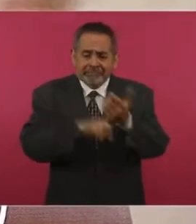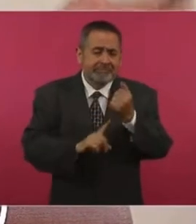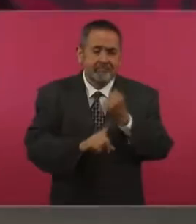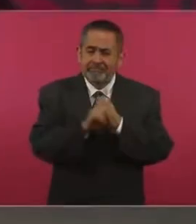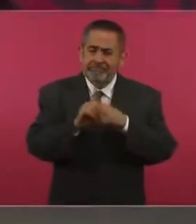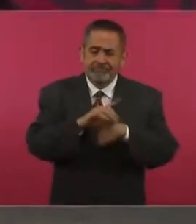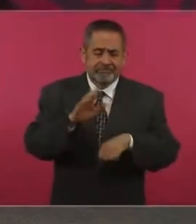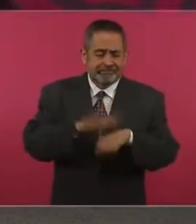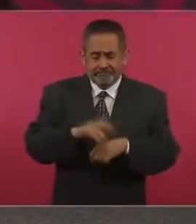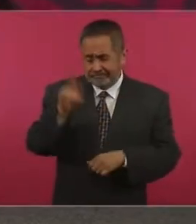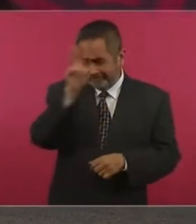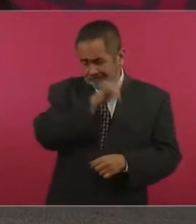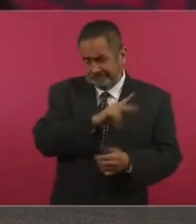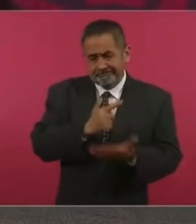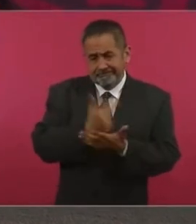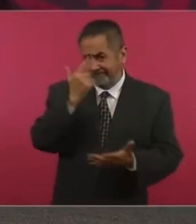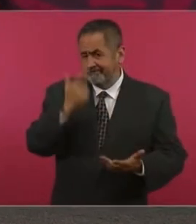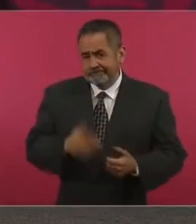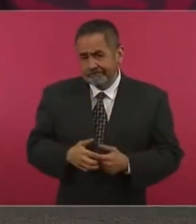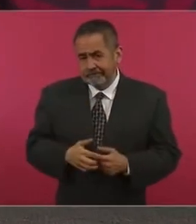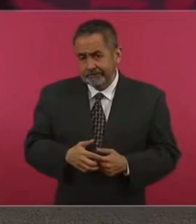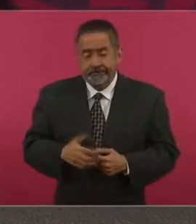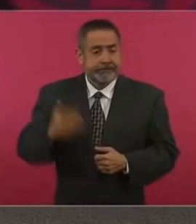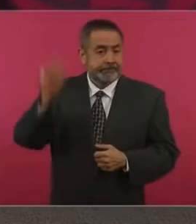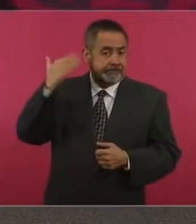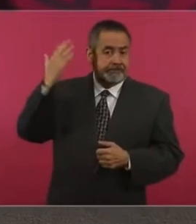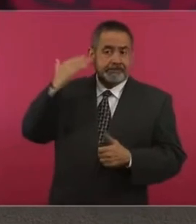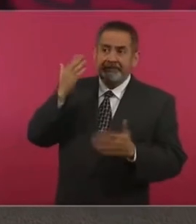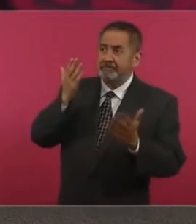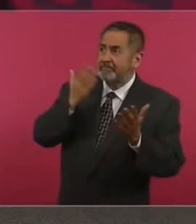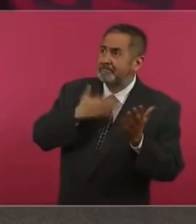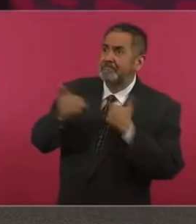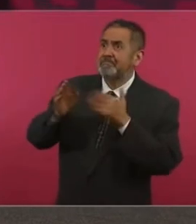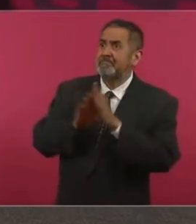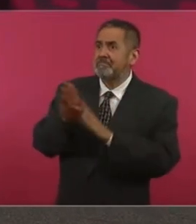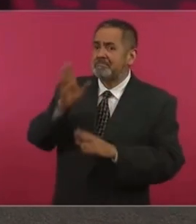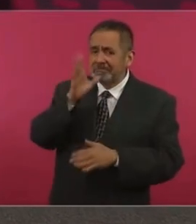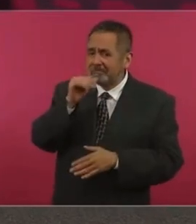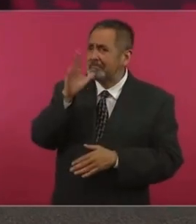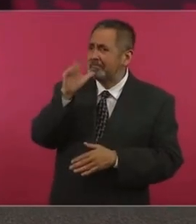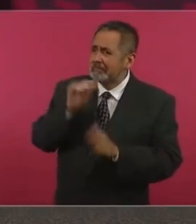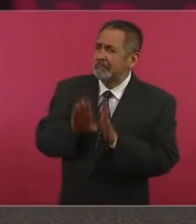Si es lo que impedía que el país saliera adelante.